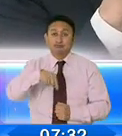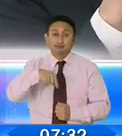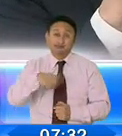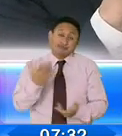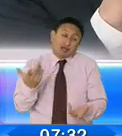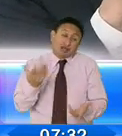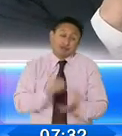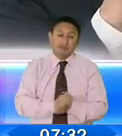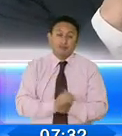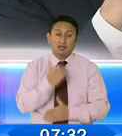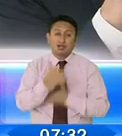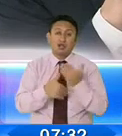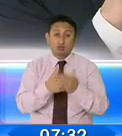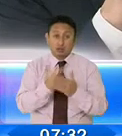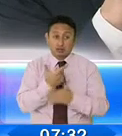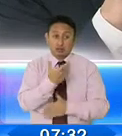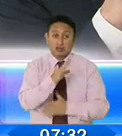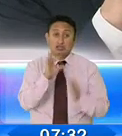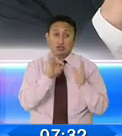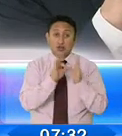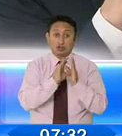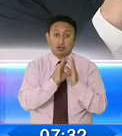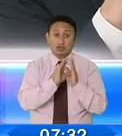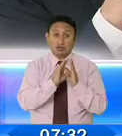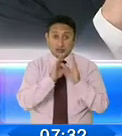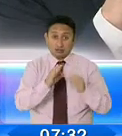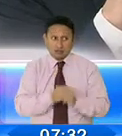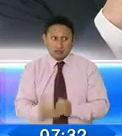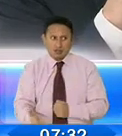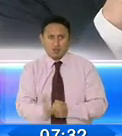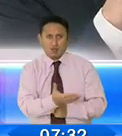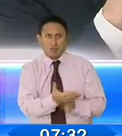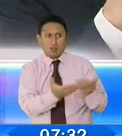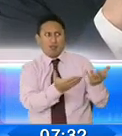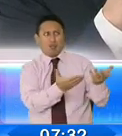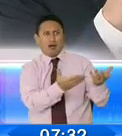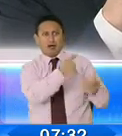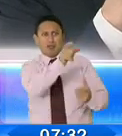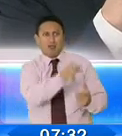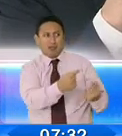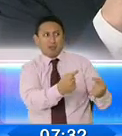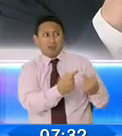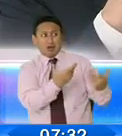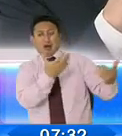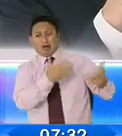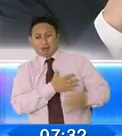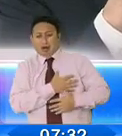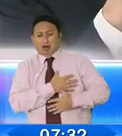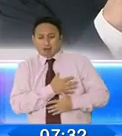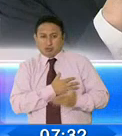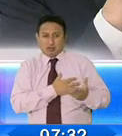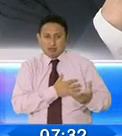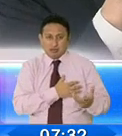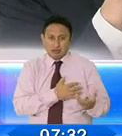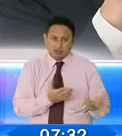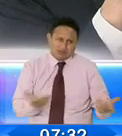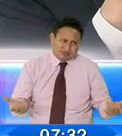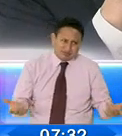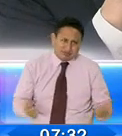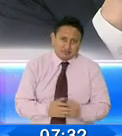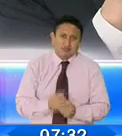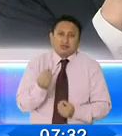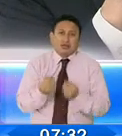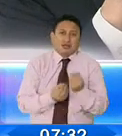en redes sociales criminalizan nuestra participación y nuestras acciones. Entonces nos dejan a